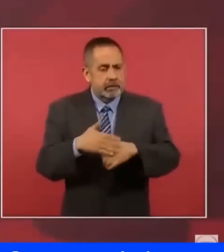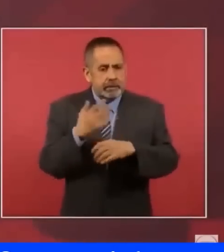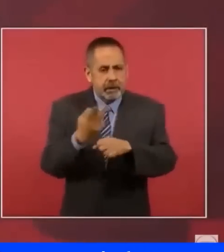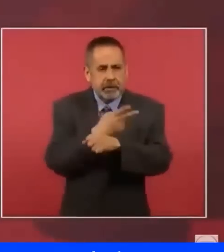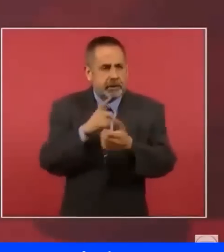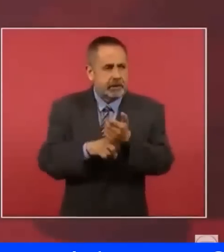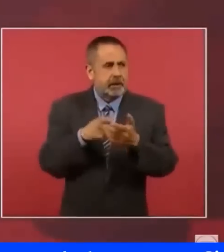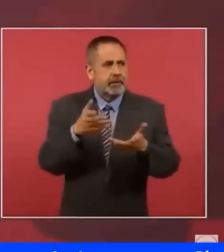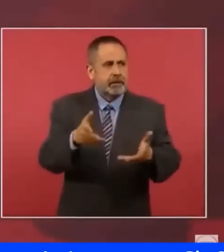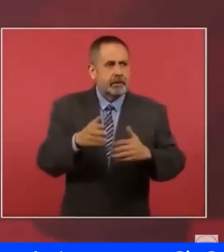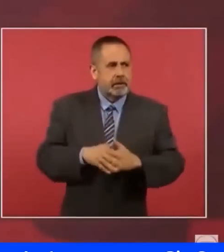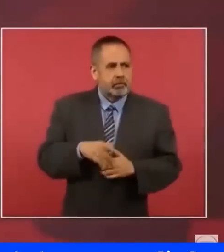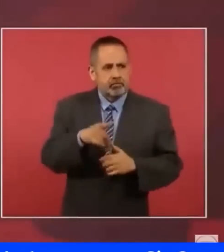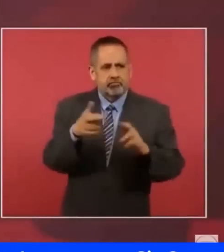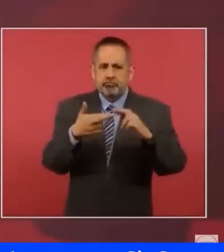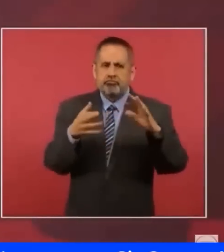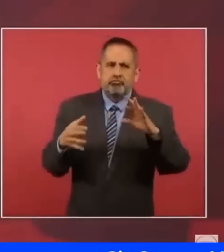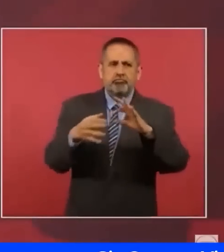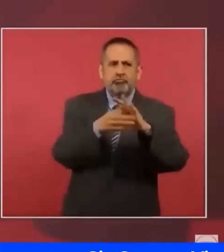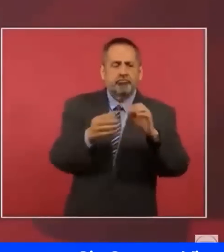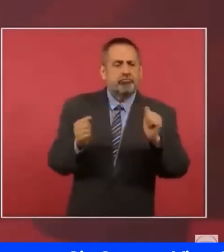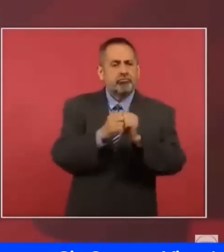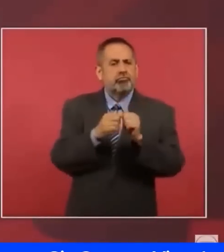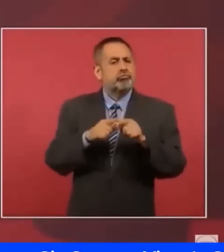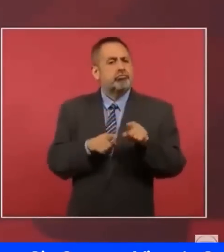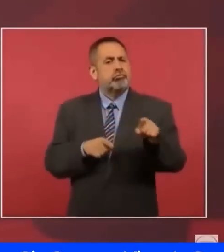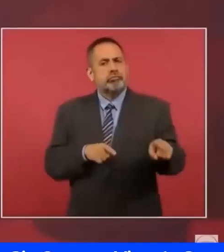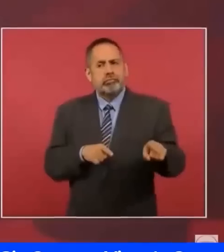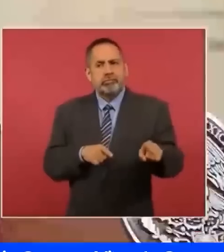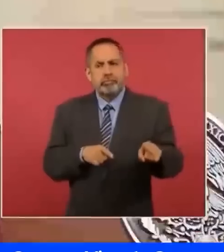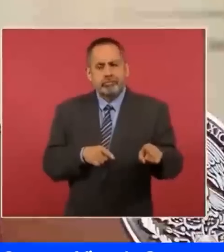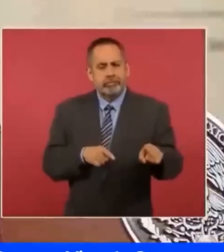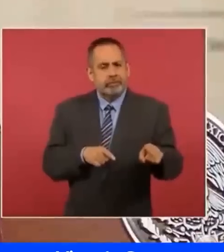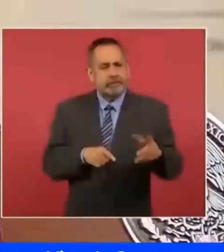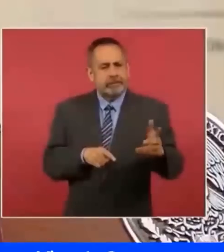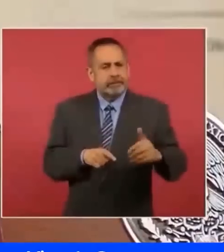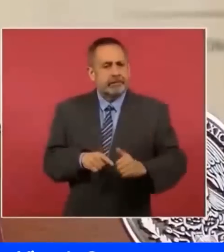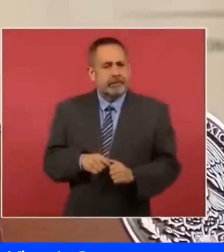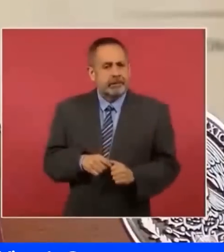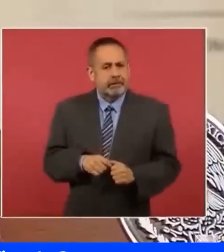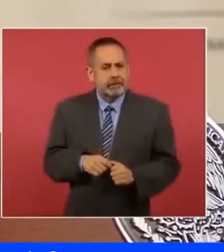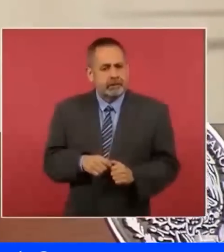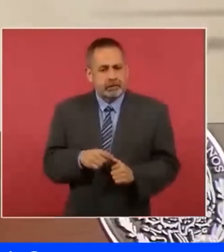sobre sus vínculos o su relación con